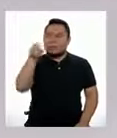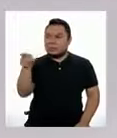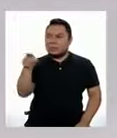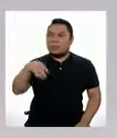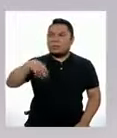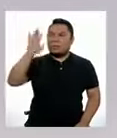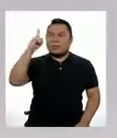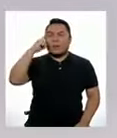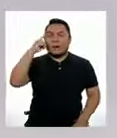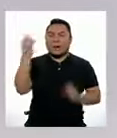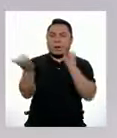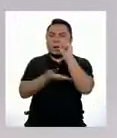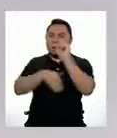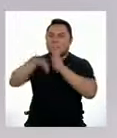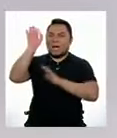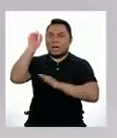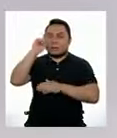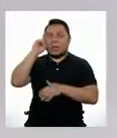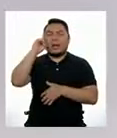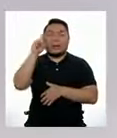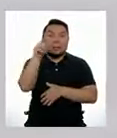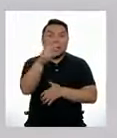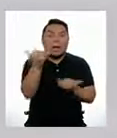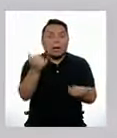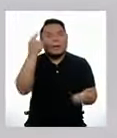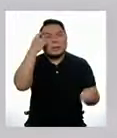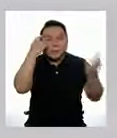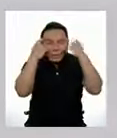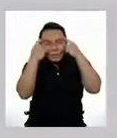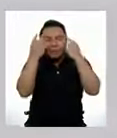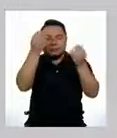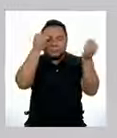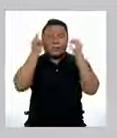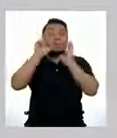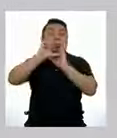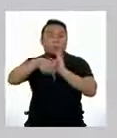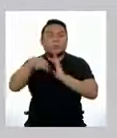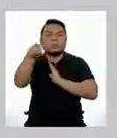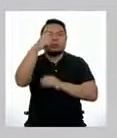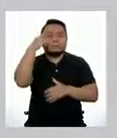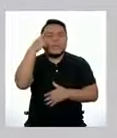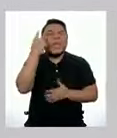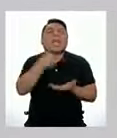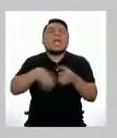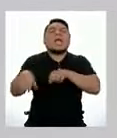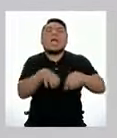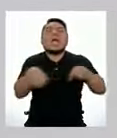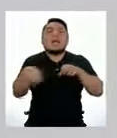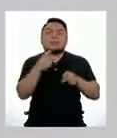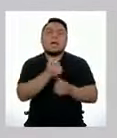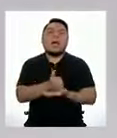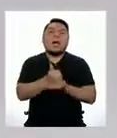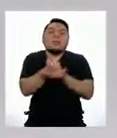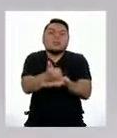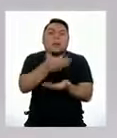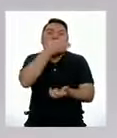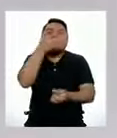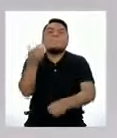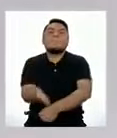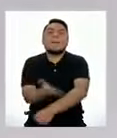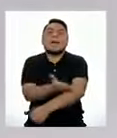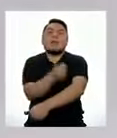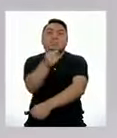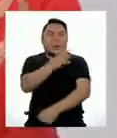ambiente. Usemos la información que nos brindan estos gráficos para luego poder plantear acciones que nos ayuden a mejorar cómo